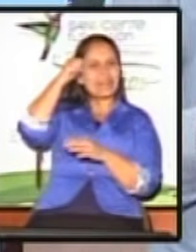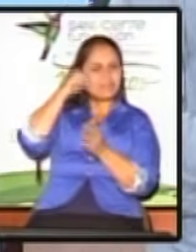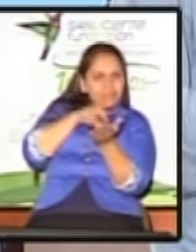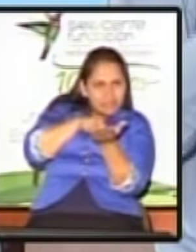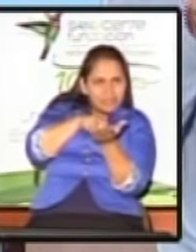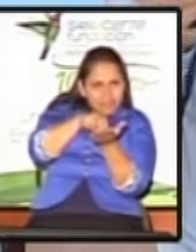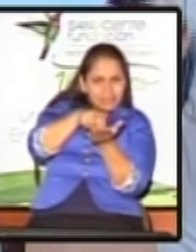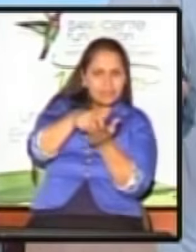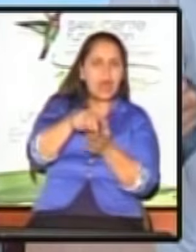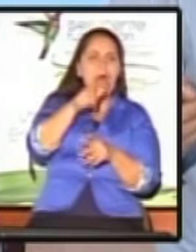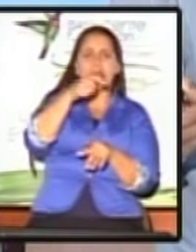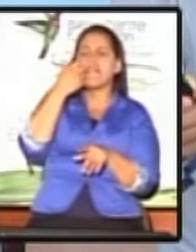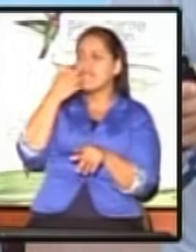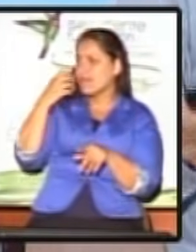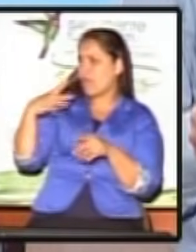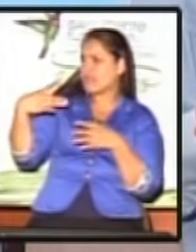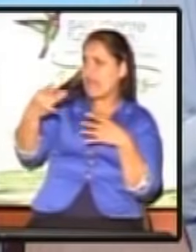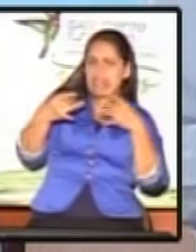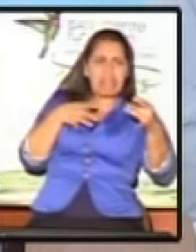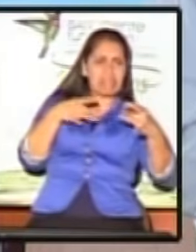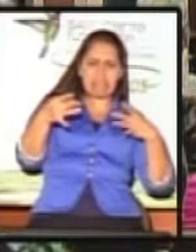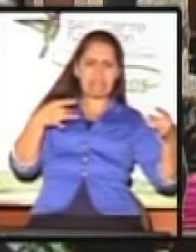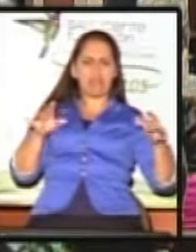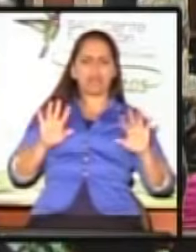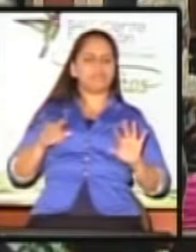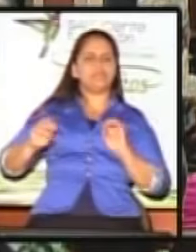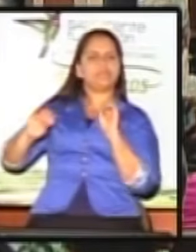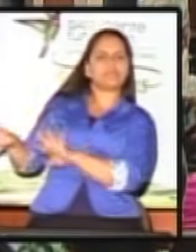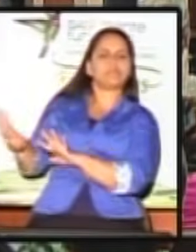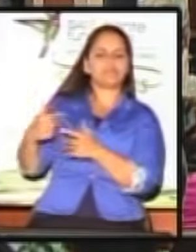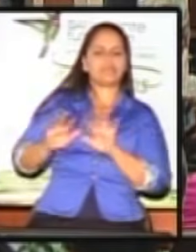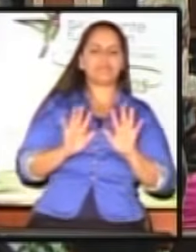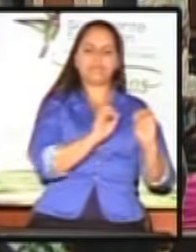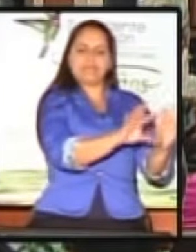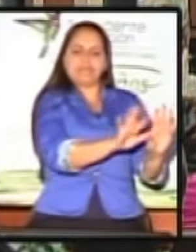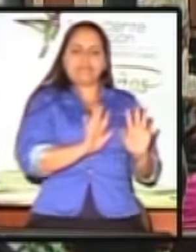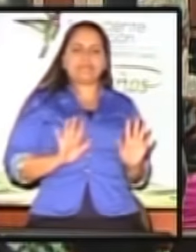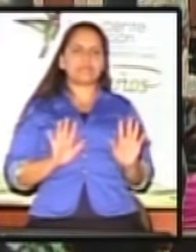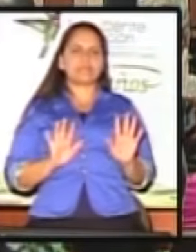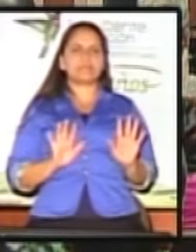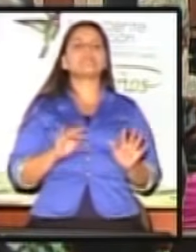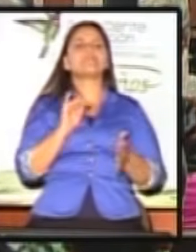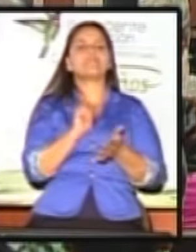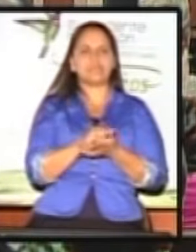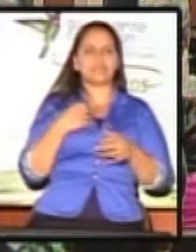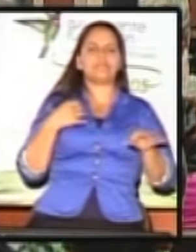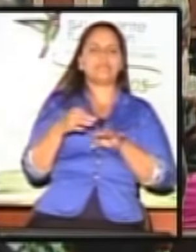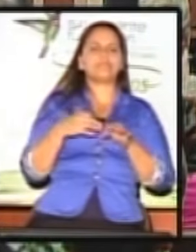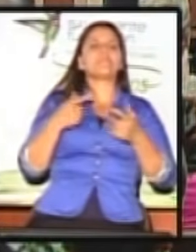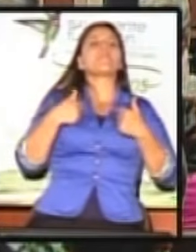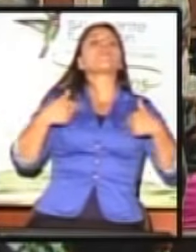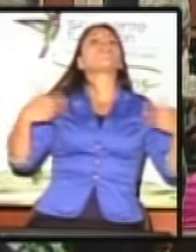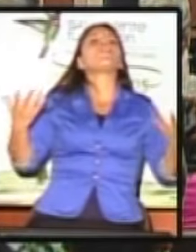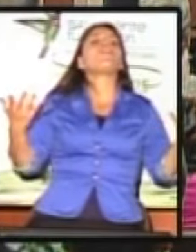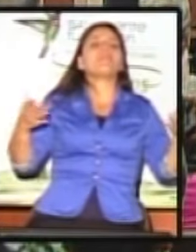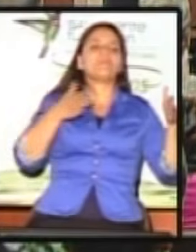un enfermo hacía enfermar a otros, por ende se dejaba atrás. Eso se manifiesta también en nuestros